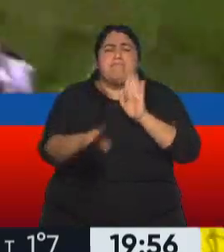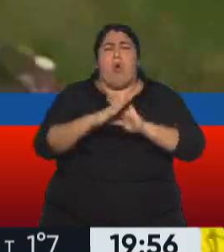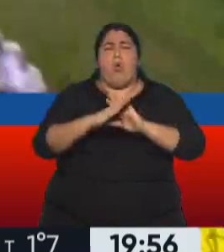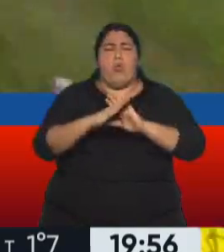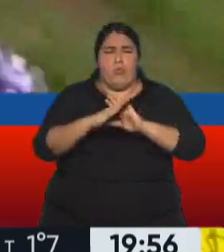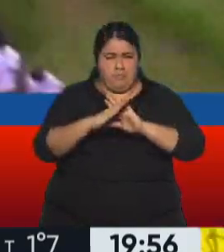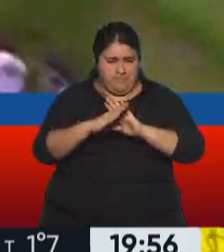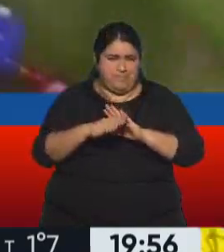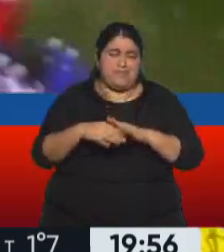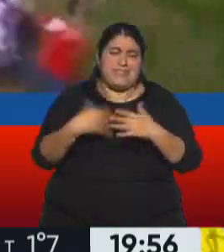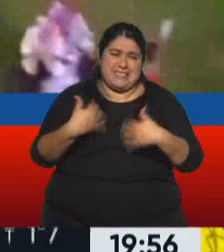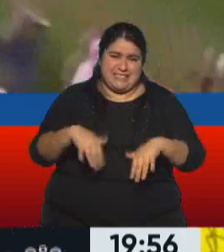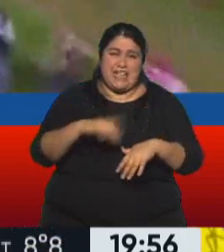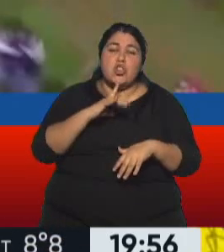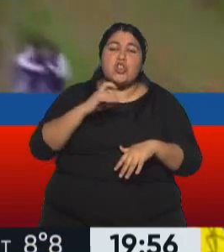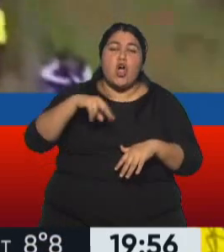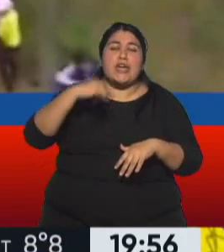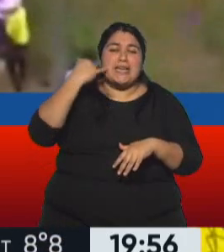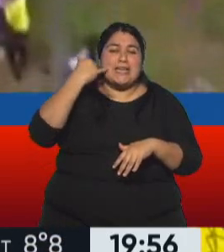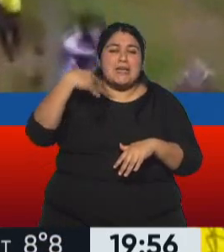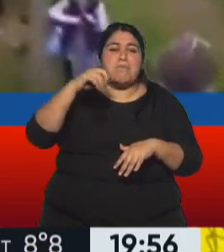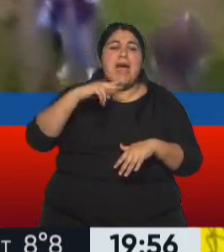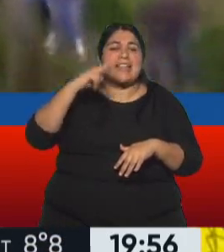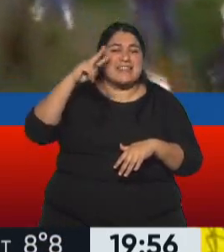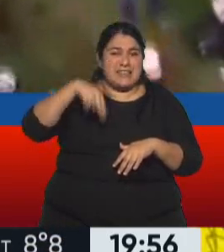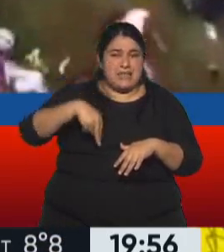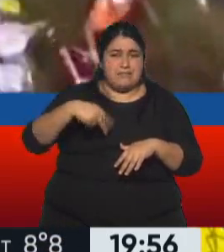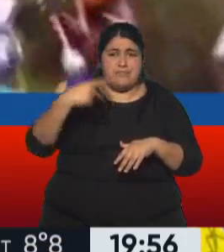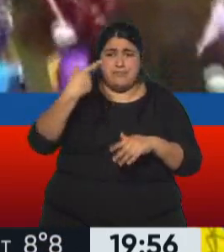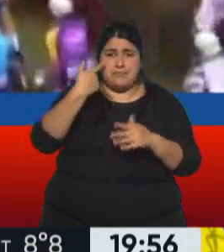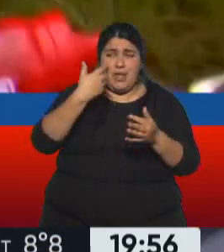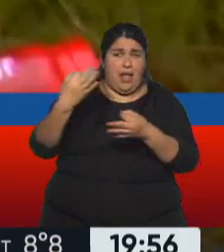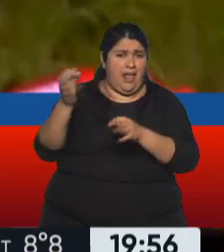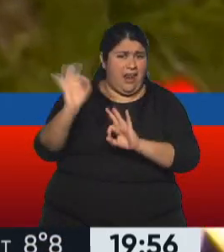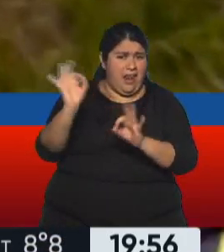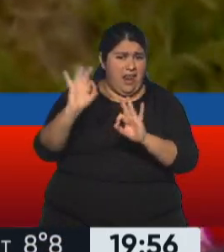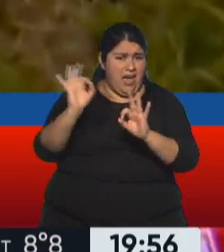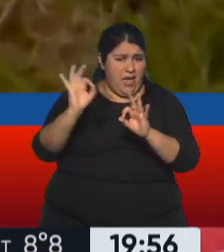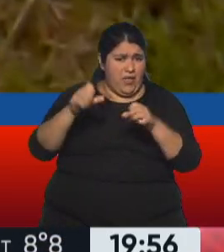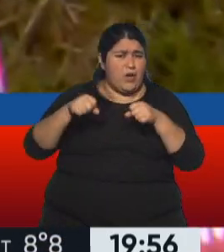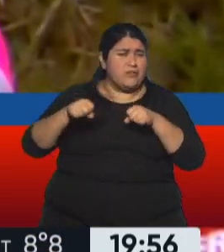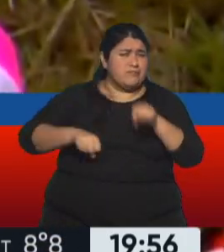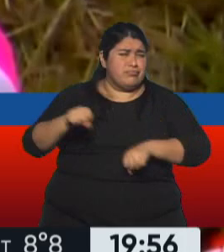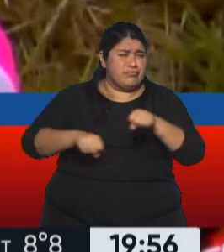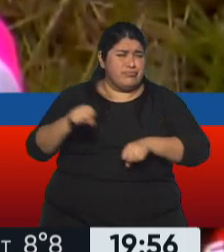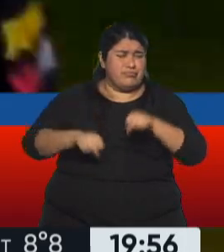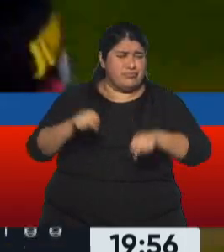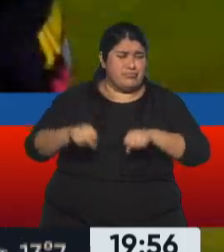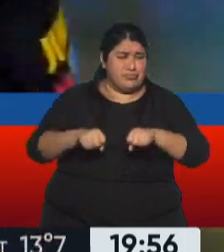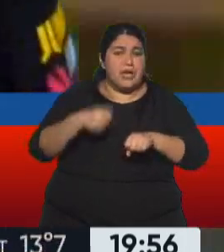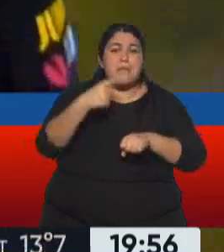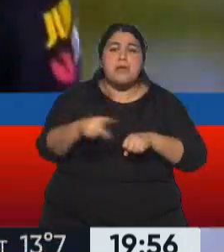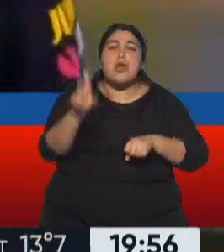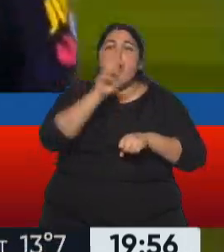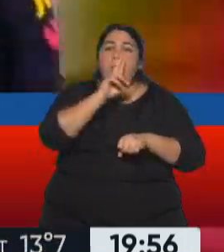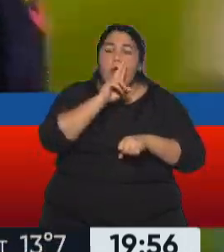y Tony Martin se lleva el cartel, no ve la Indy, pobrecito, claro, viene concentrado en carrera. El ciclista no ve el cartel, pero la chica que levanta